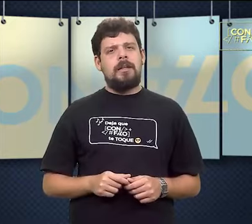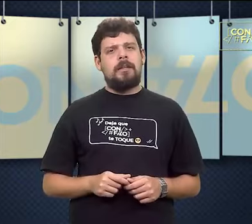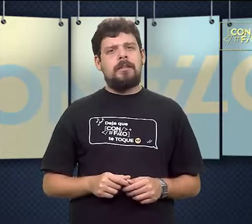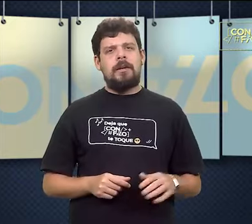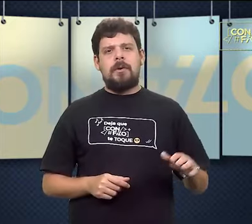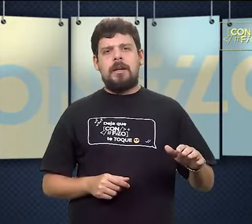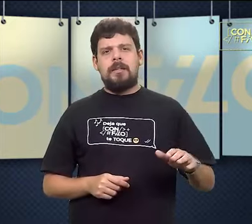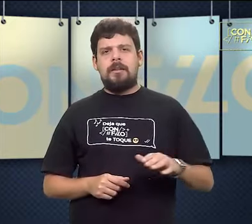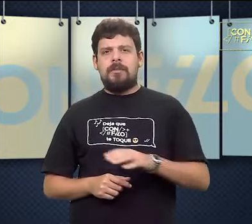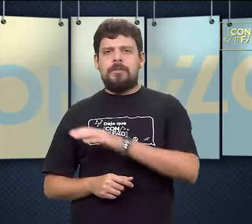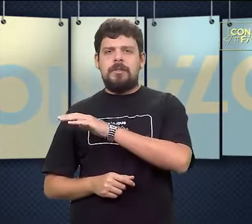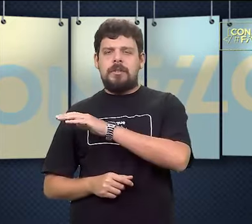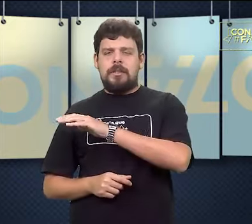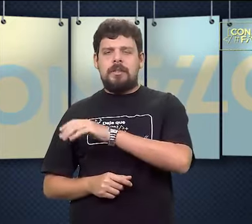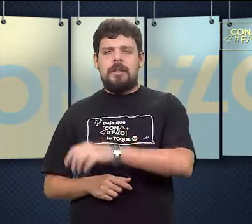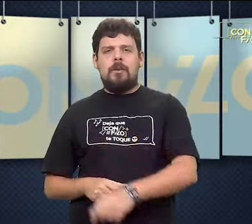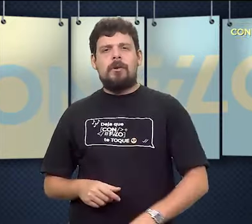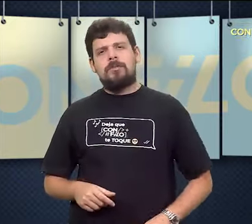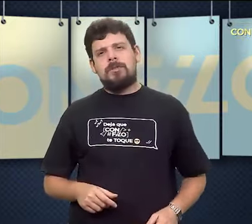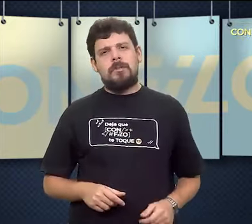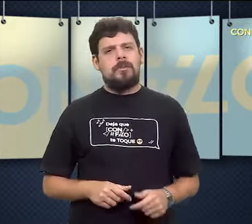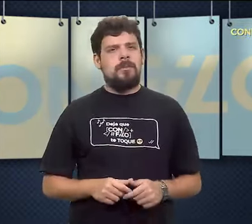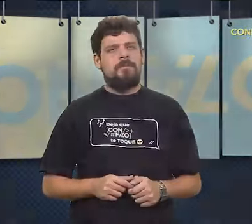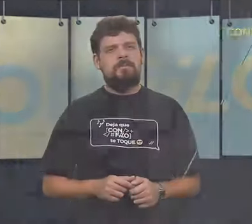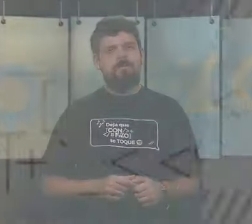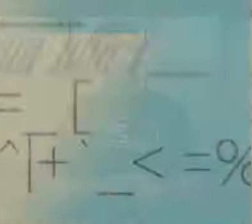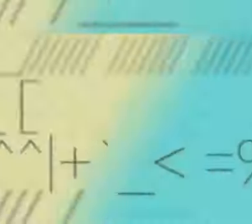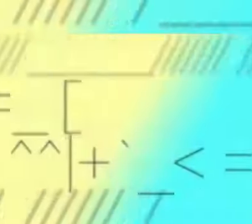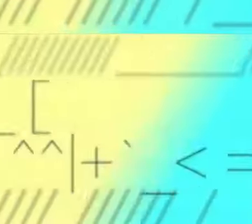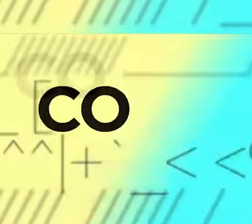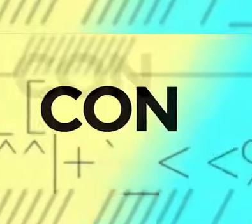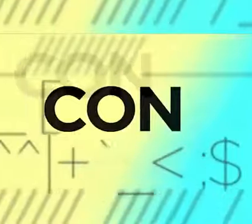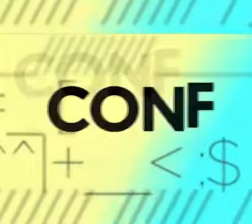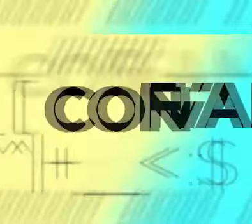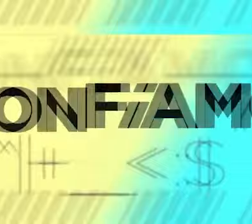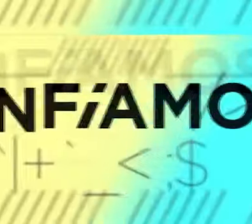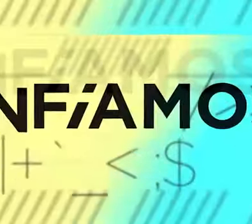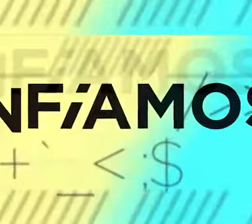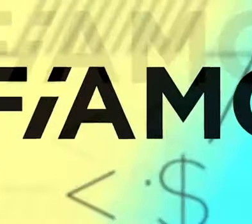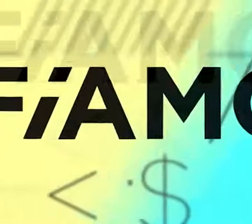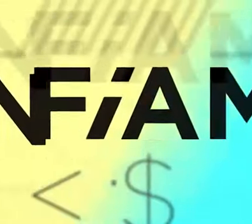mediática y adentrarnos en la arista filosa de los acontecimientos.